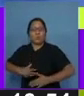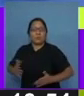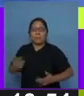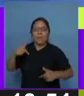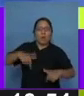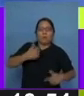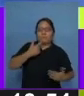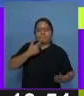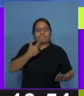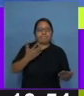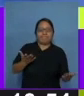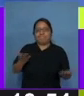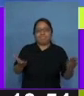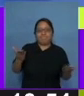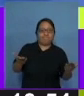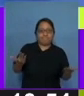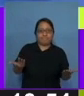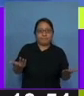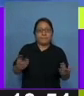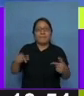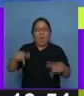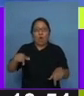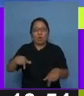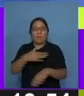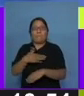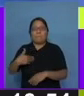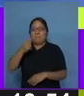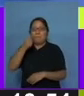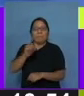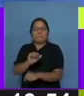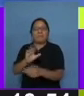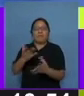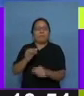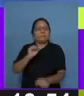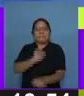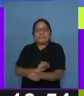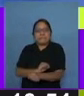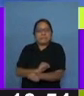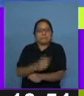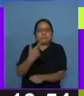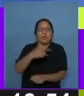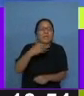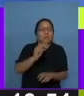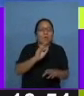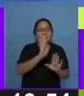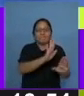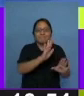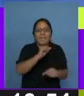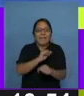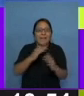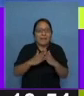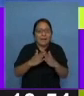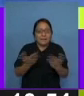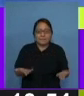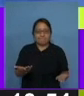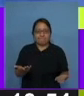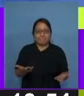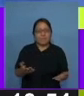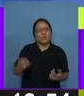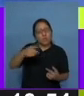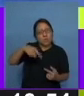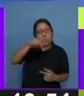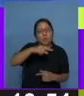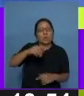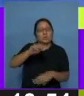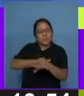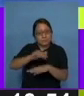en general, como cautivo de esta situación. Esperemos que haya una resolución responsable, prudente